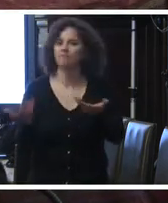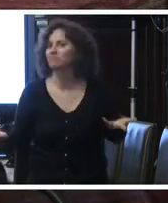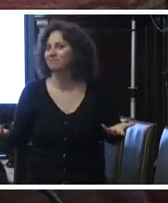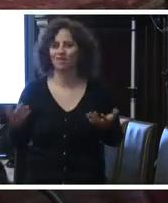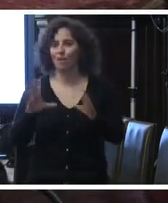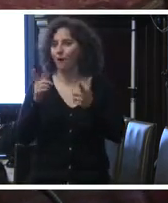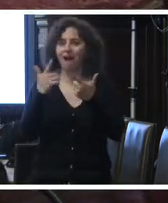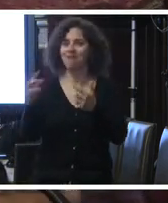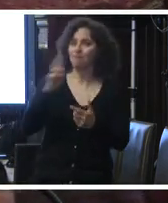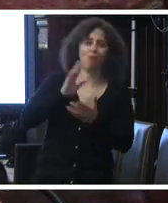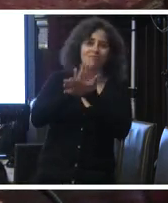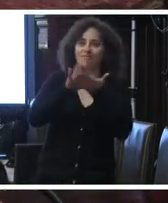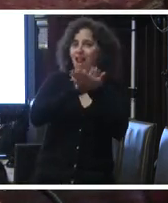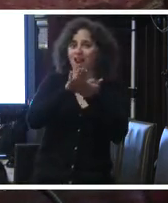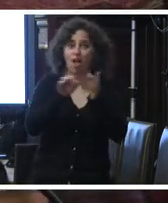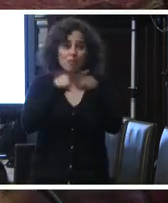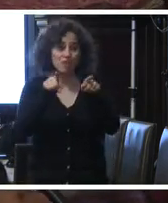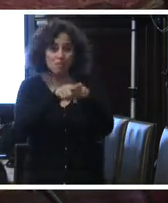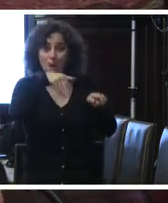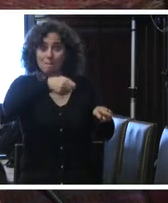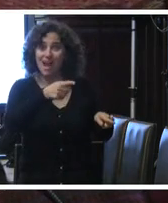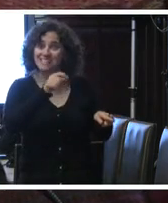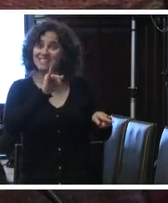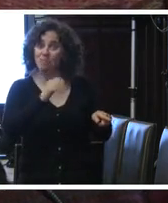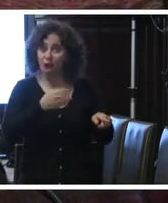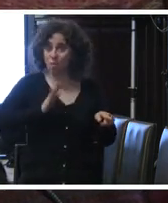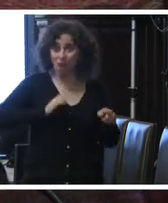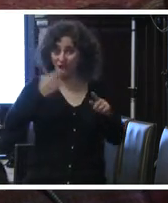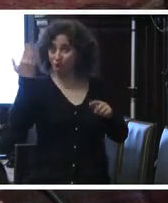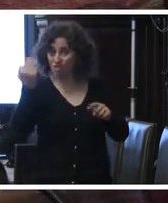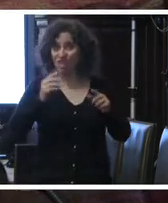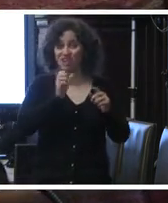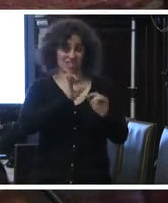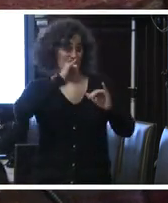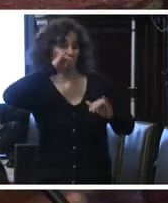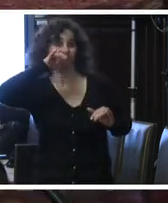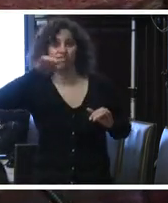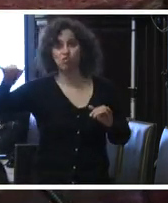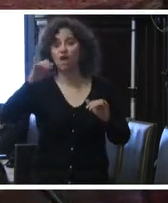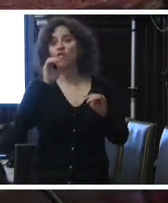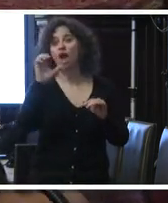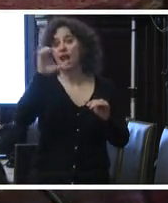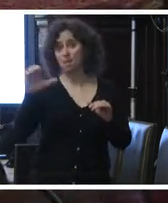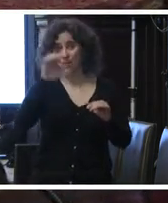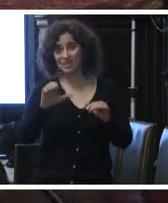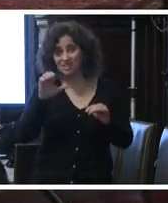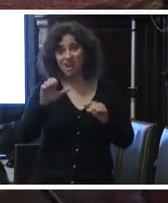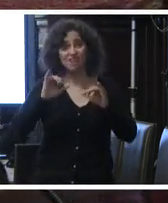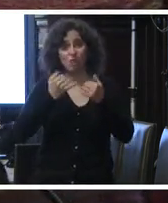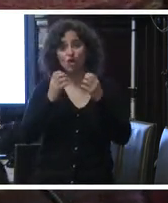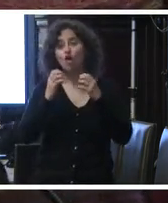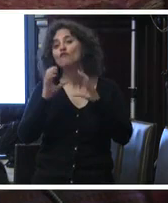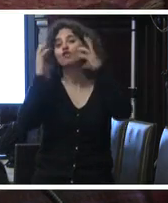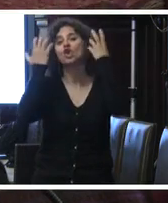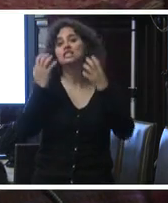no las obtiene. Lo mismo le ha pasado a Máxima. Máxima ha denunciado a la empresa Yanacocha por violencia de género